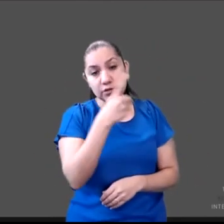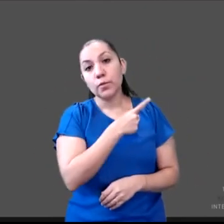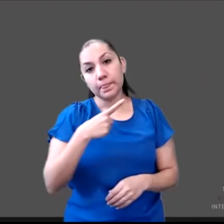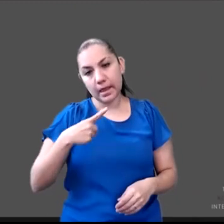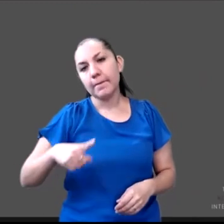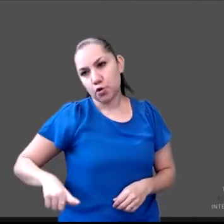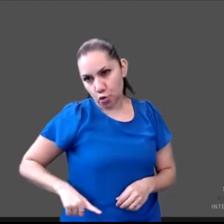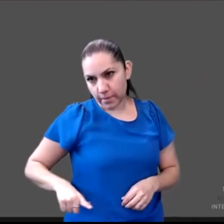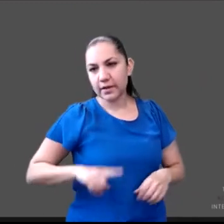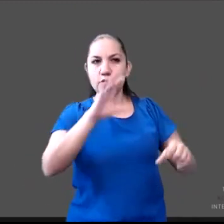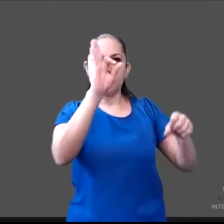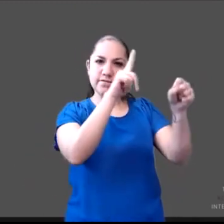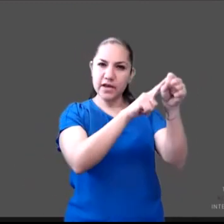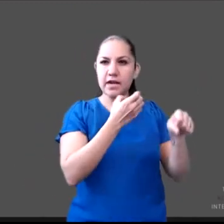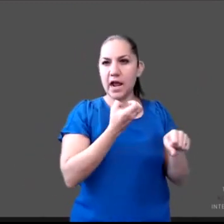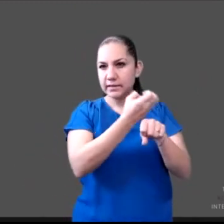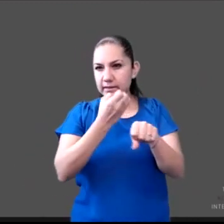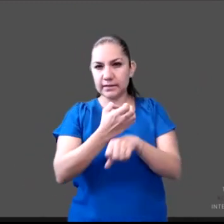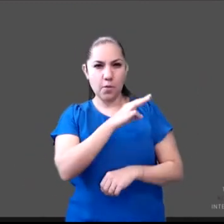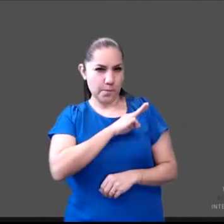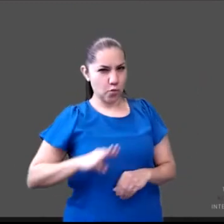municipales, inversión presupuestal, en qué,